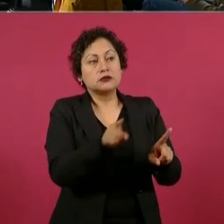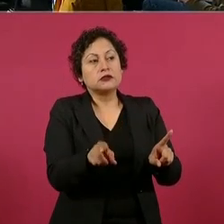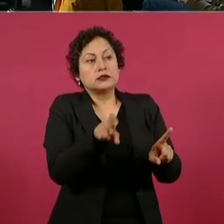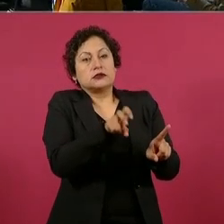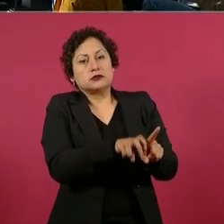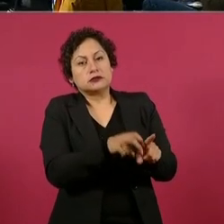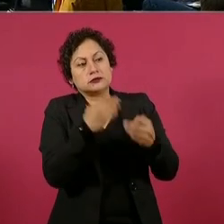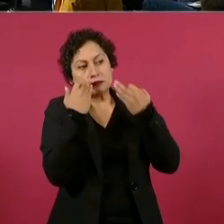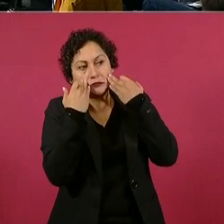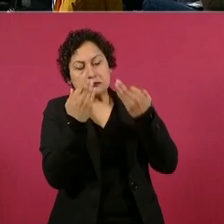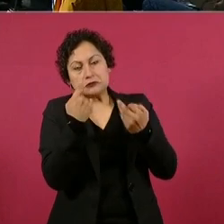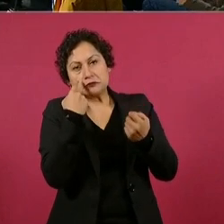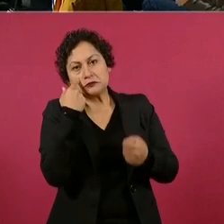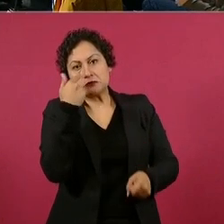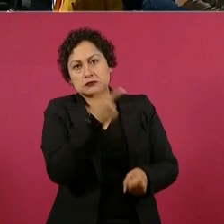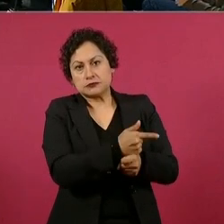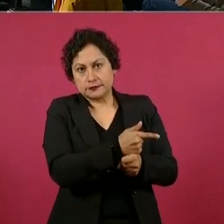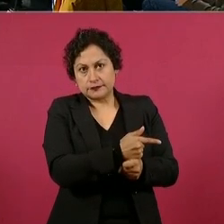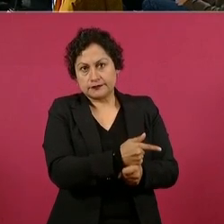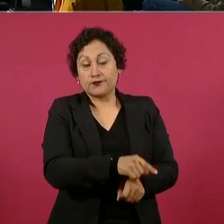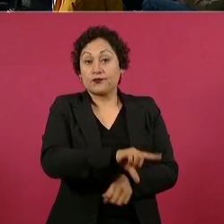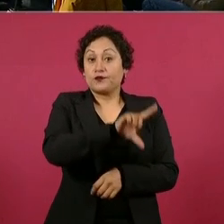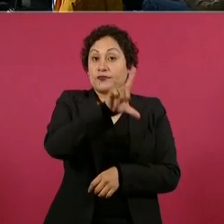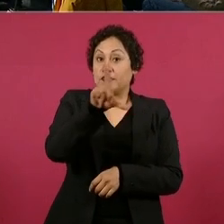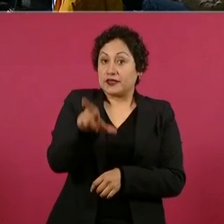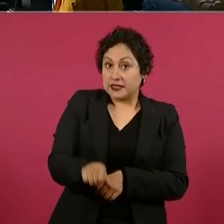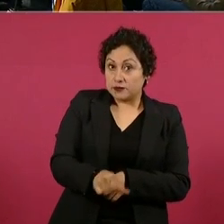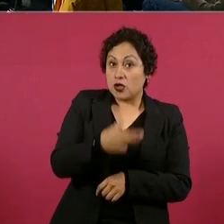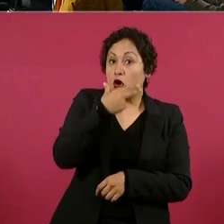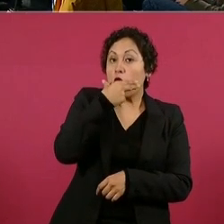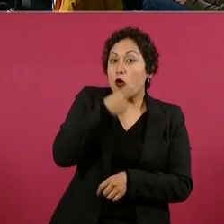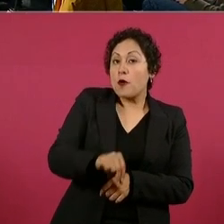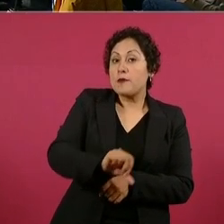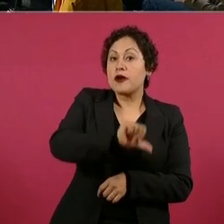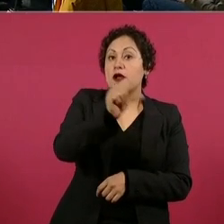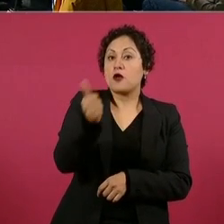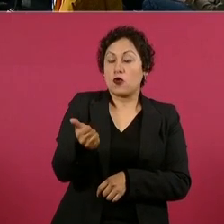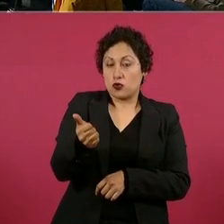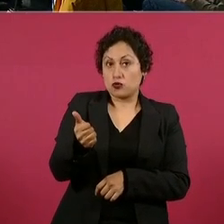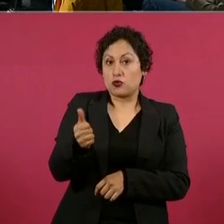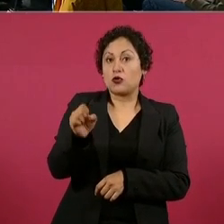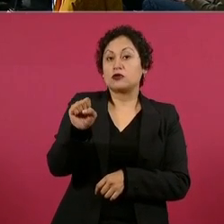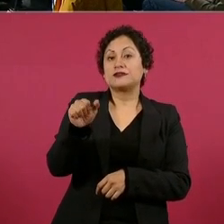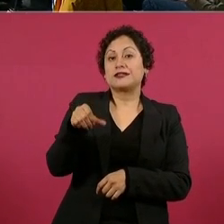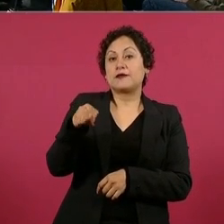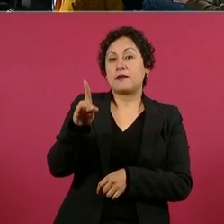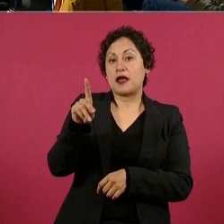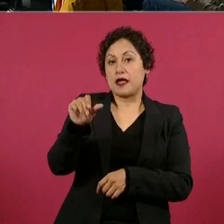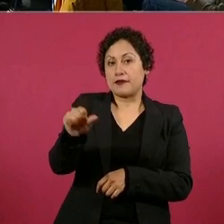Luego, el señor Zambada dice, no, lo asesinaron ahí en